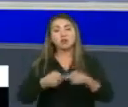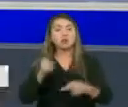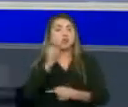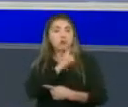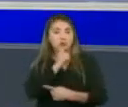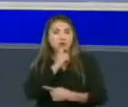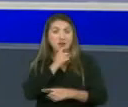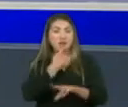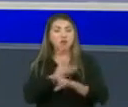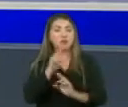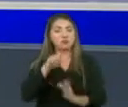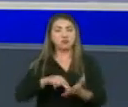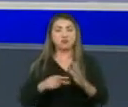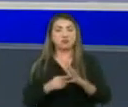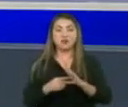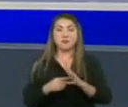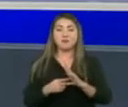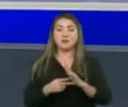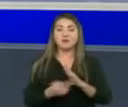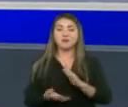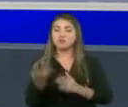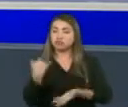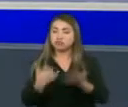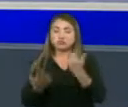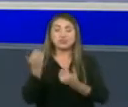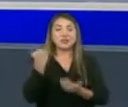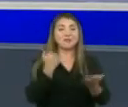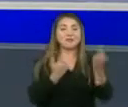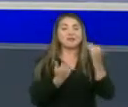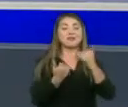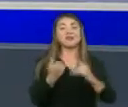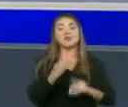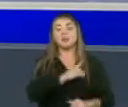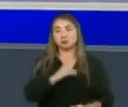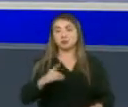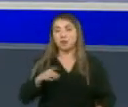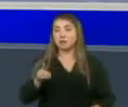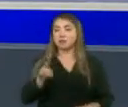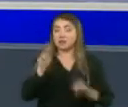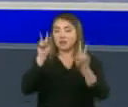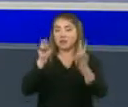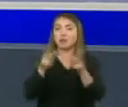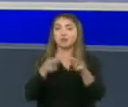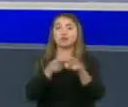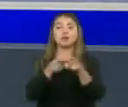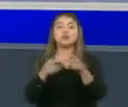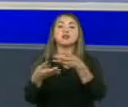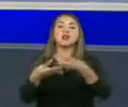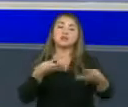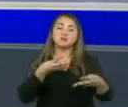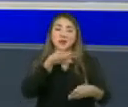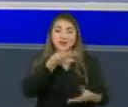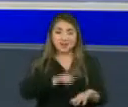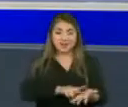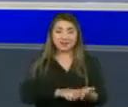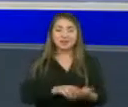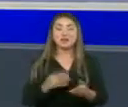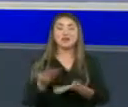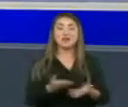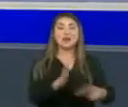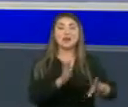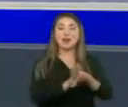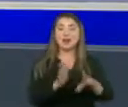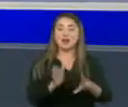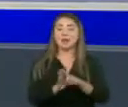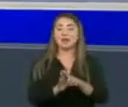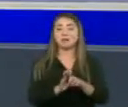un conflicto que se ha levantado a propósito de lo señalado por el diputado Falto Andrade para el Consejo de la Transparencia, que decidió entregar la ley finalmente a